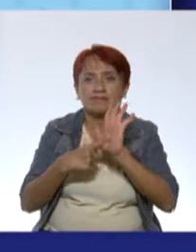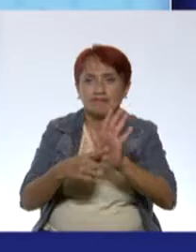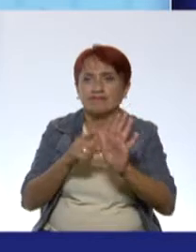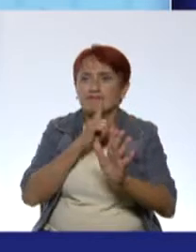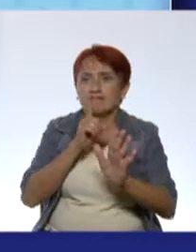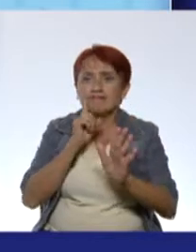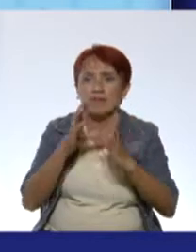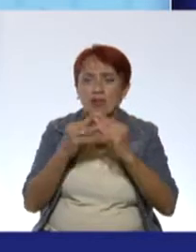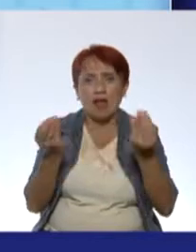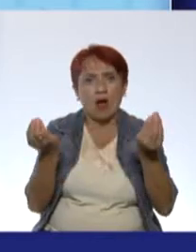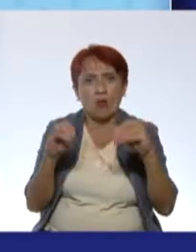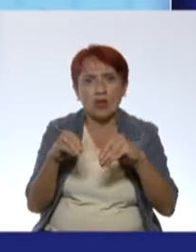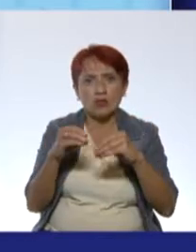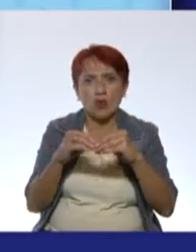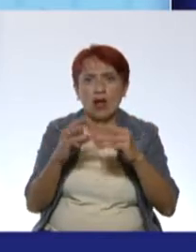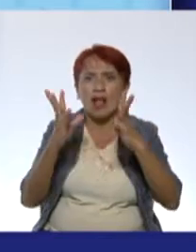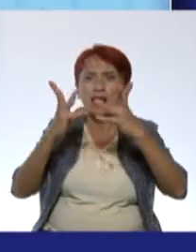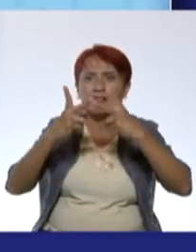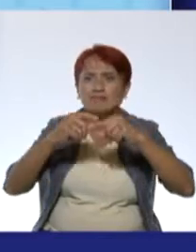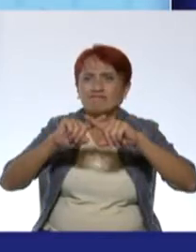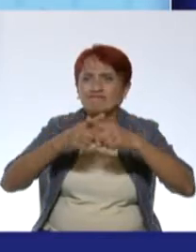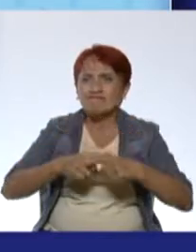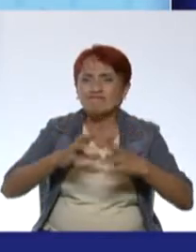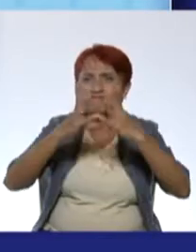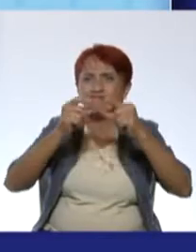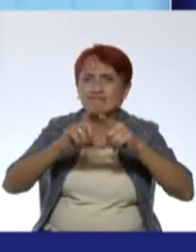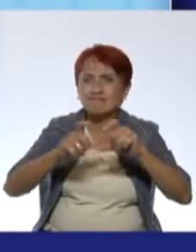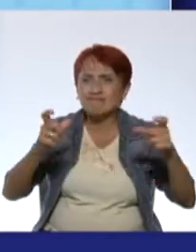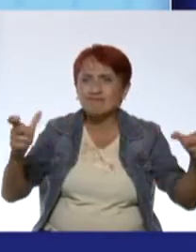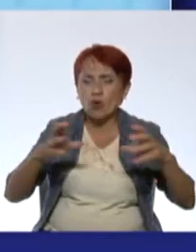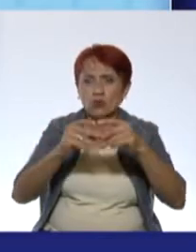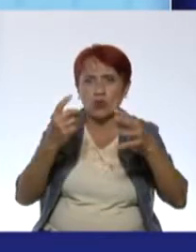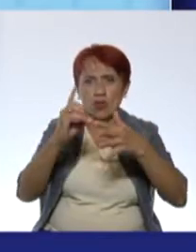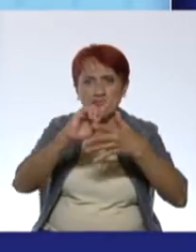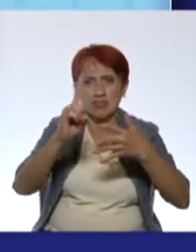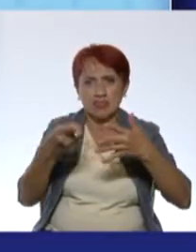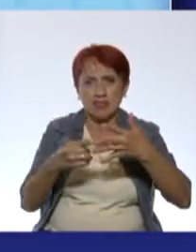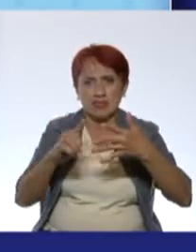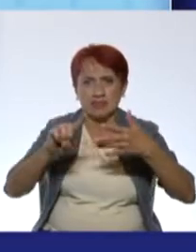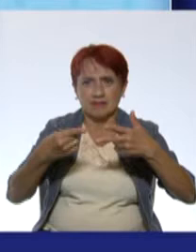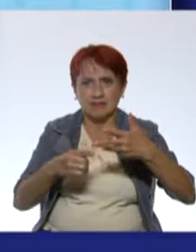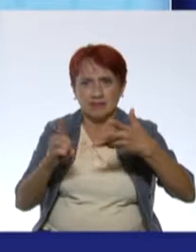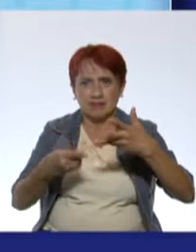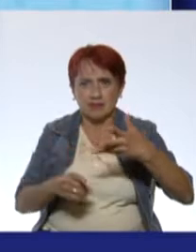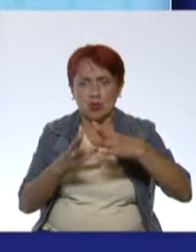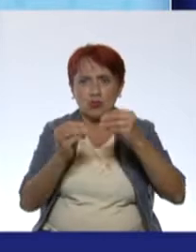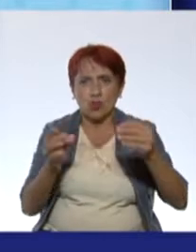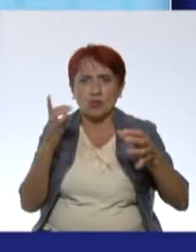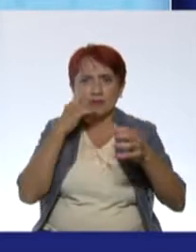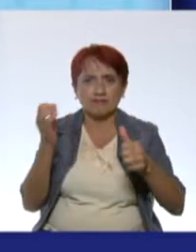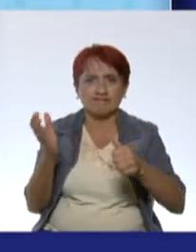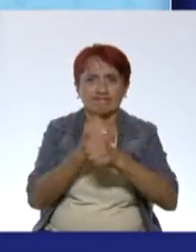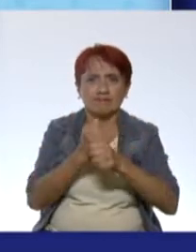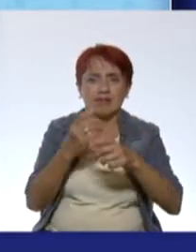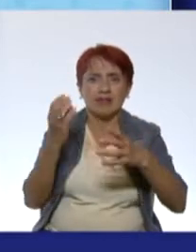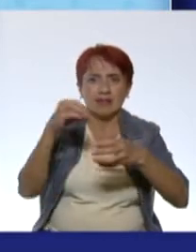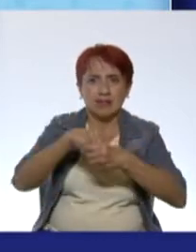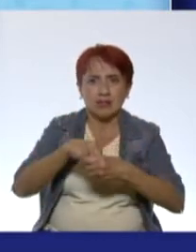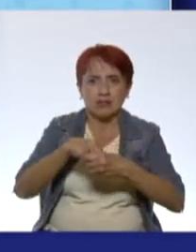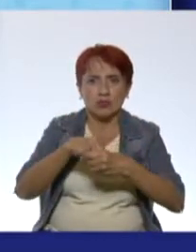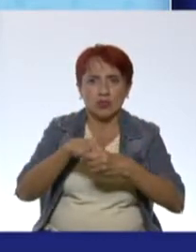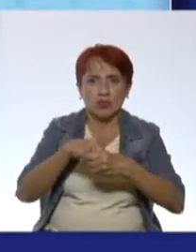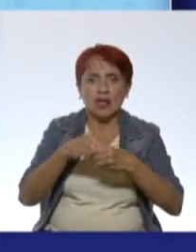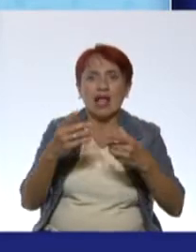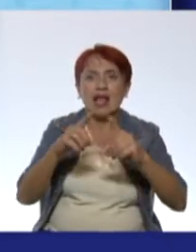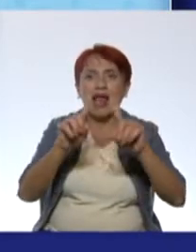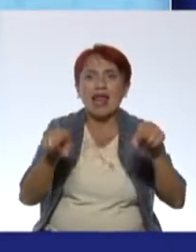viene presentado de acuerdo a la cantidad de decimales que nosotros estemos encontrando